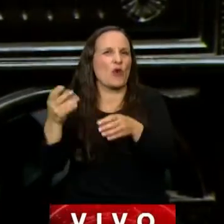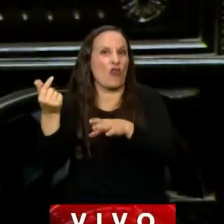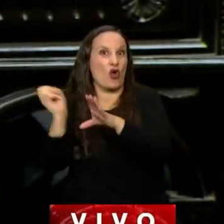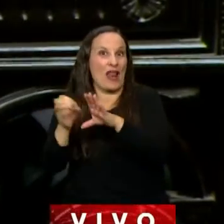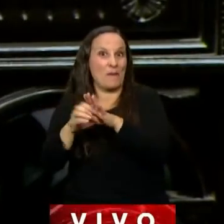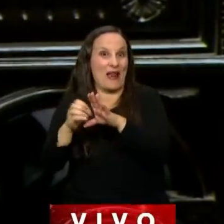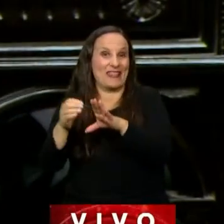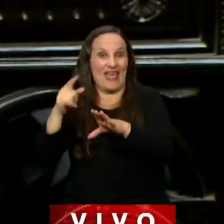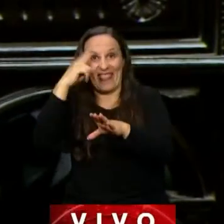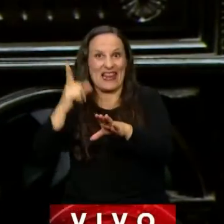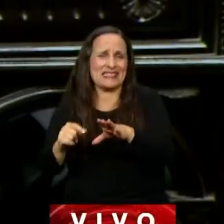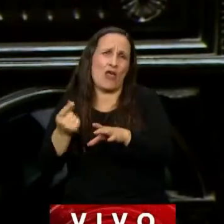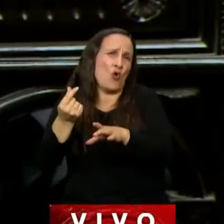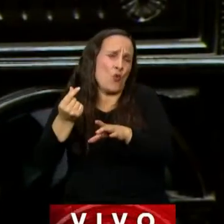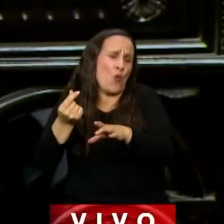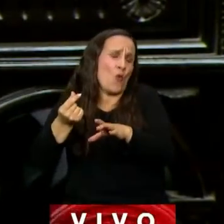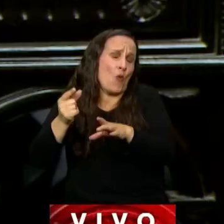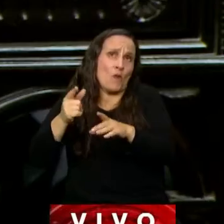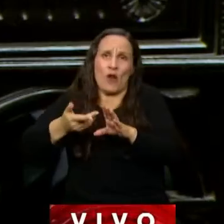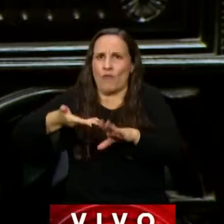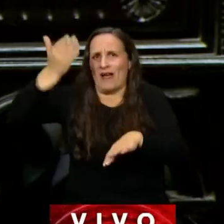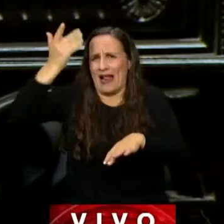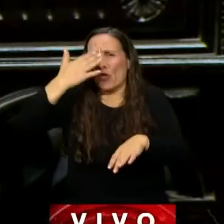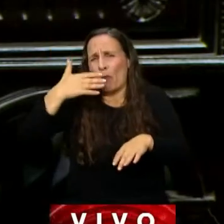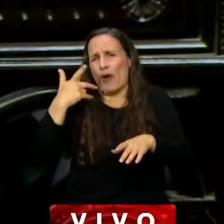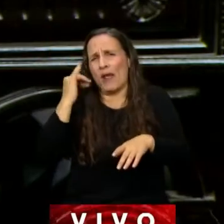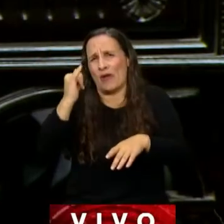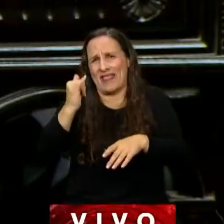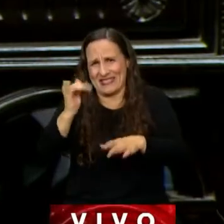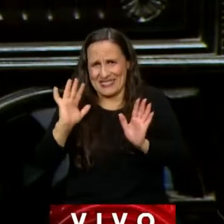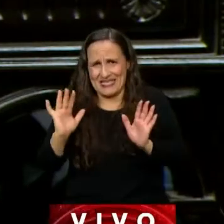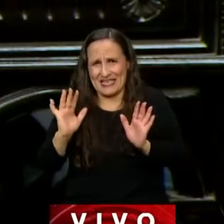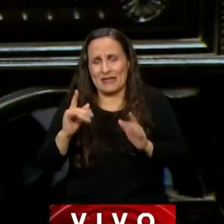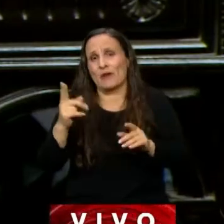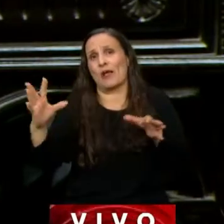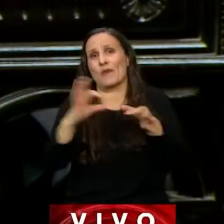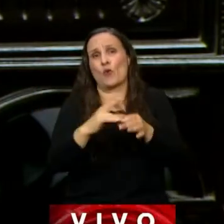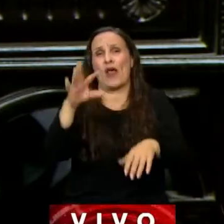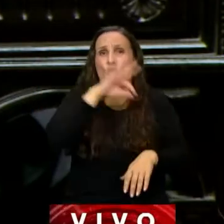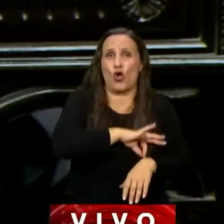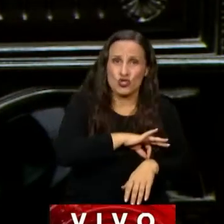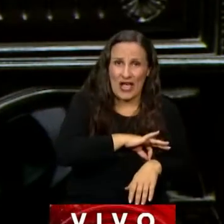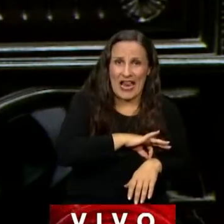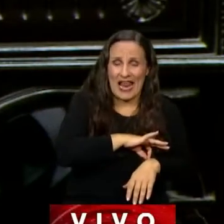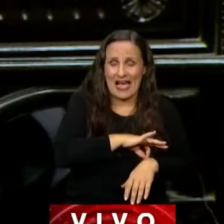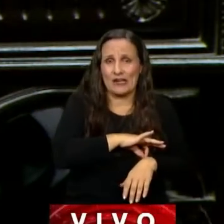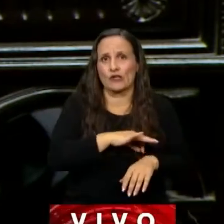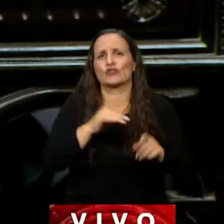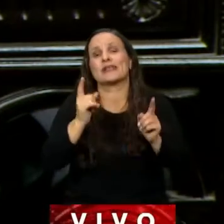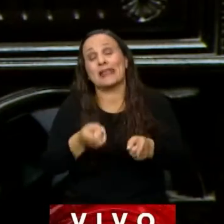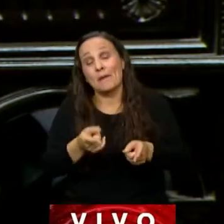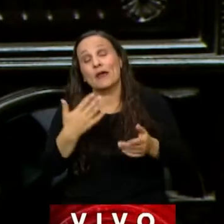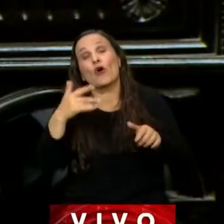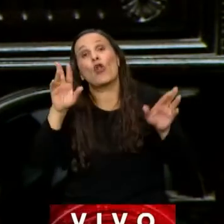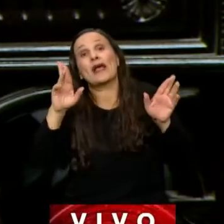son cifras altísimas y que tienen que ver, luego se las voy a leer, con los salarios y con los previsibles o